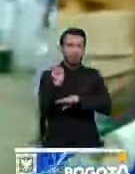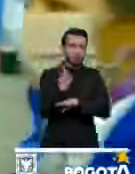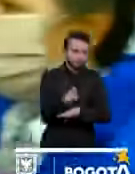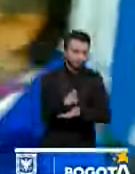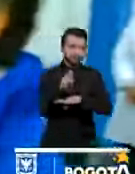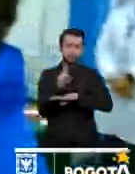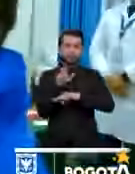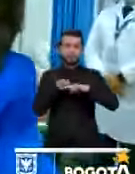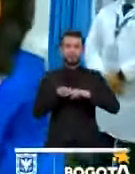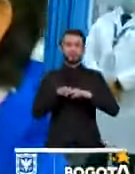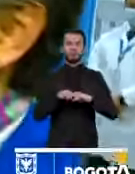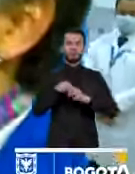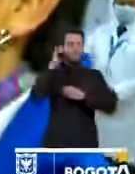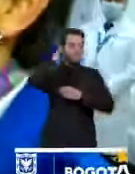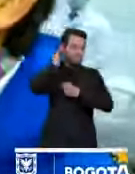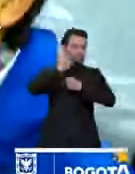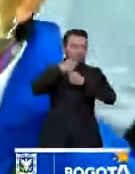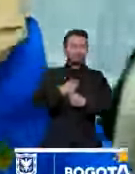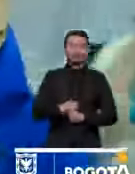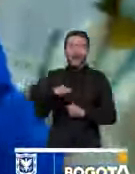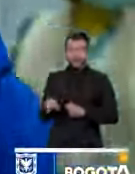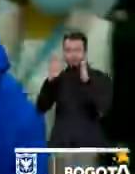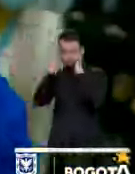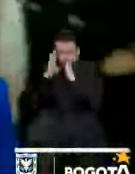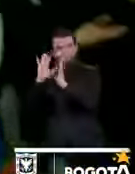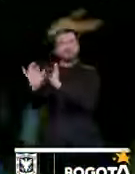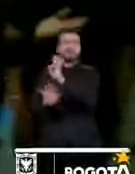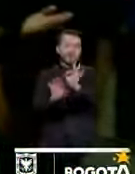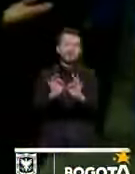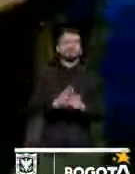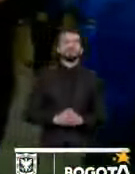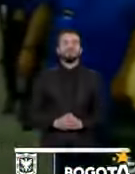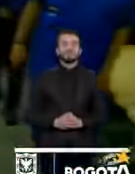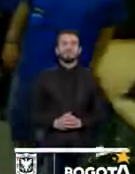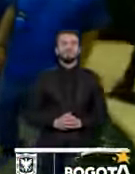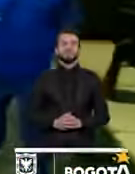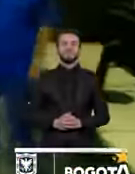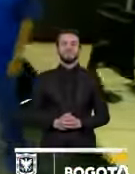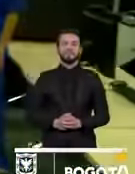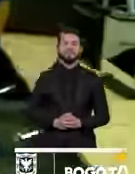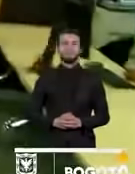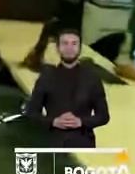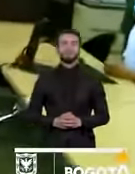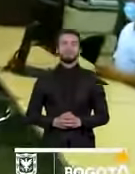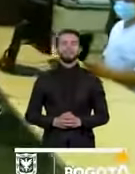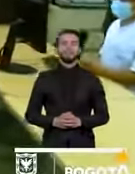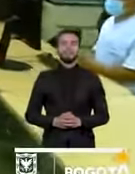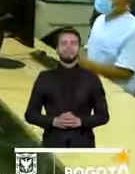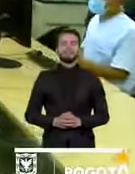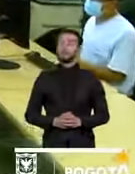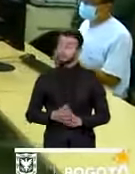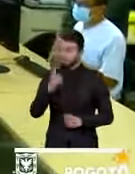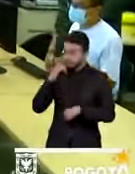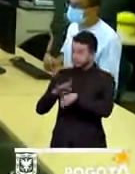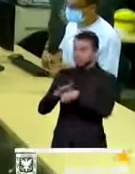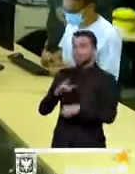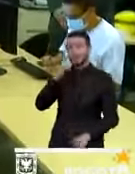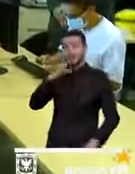Perfecto. Este es el proyecto, alcaldesa. Maravilla. La parte de historias clínicas, doctora, aquí tenemos entonces